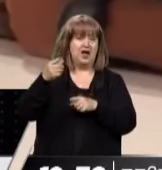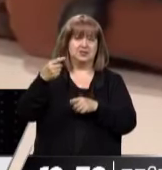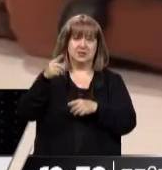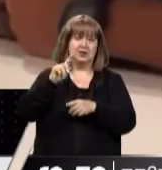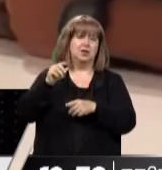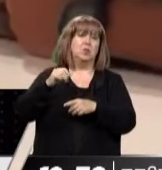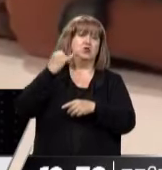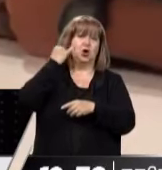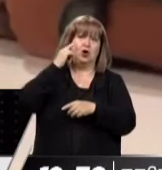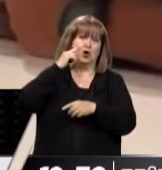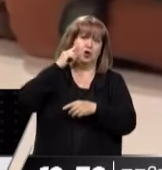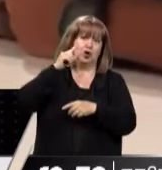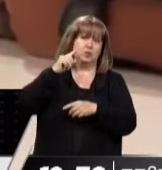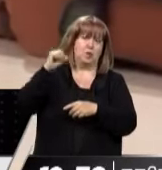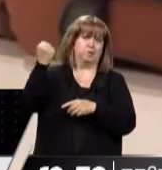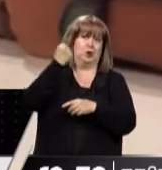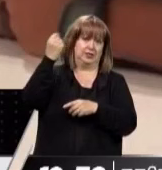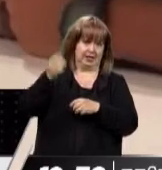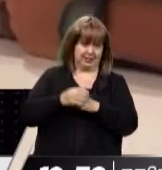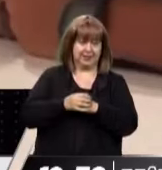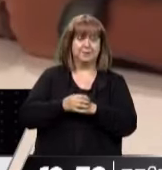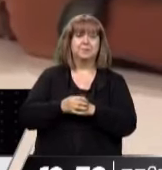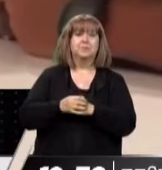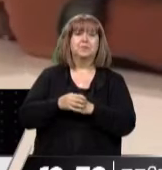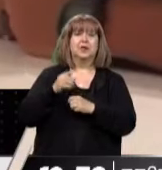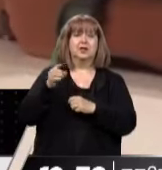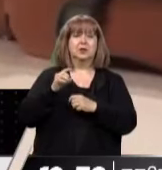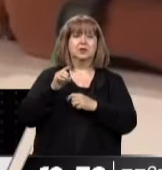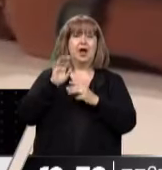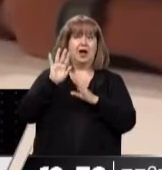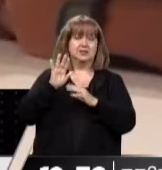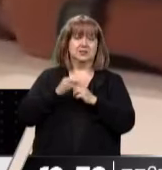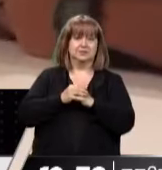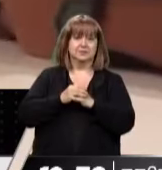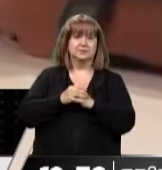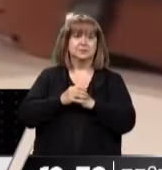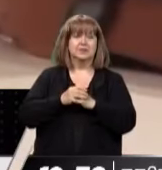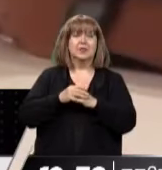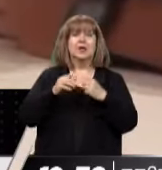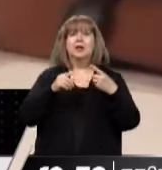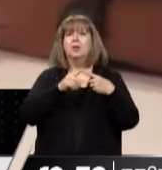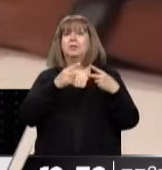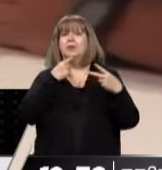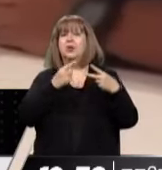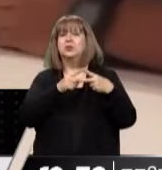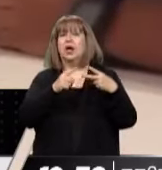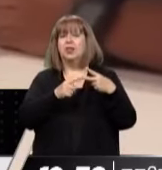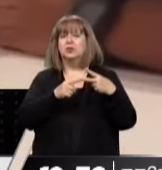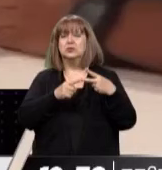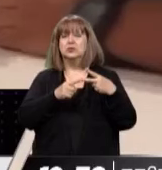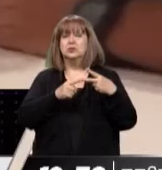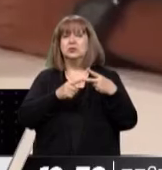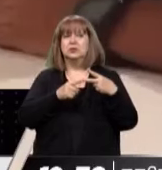bueno. Bueno, acá uno preguntó si te gusta más Pedri o Gaby. No me gusta ninguno de los dos. ¿No? Y si tengo que elegir uno me quedo con